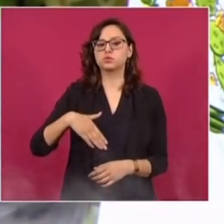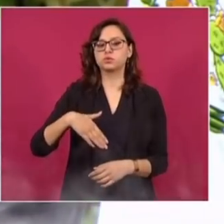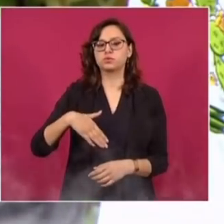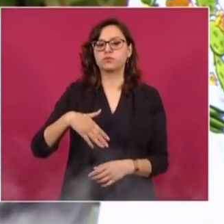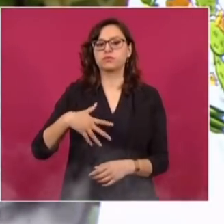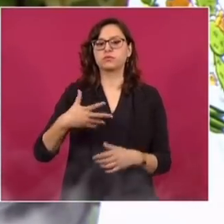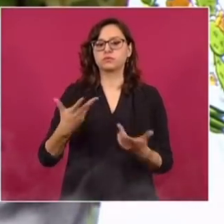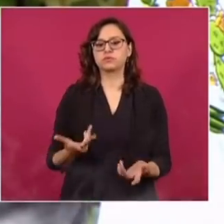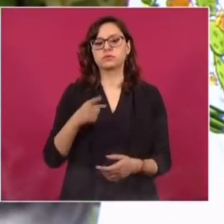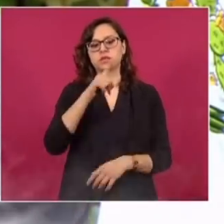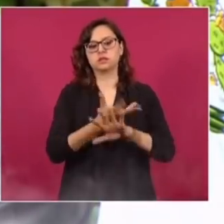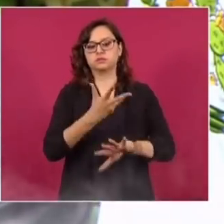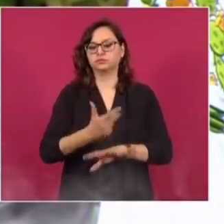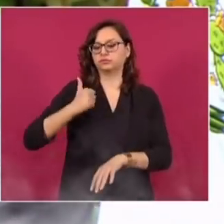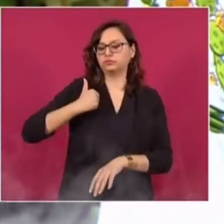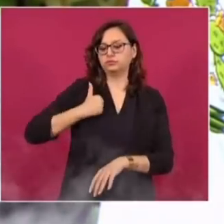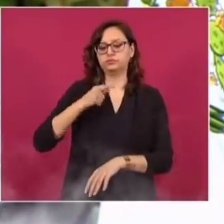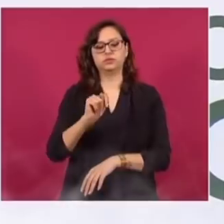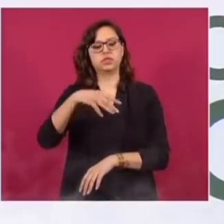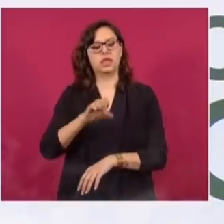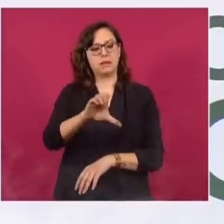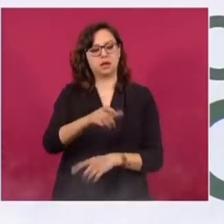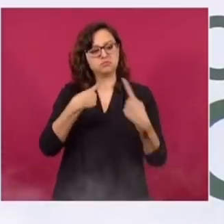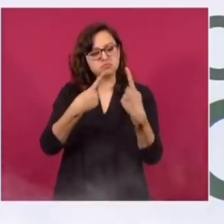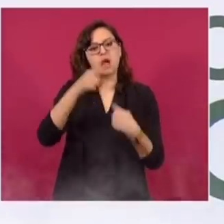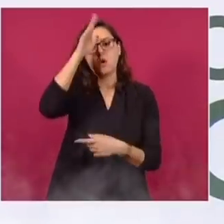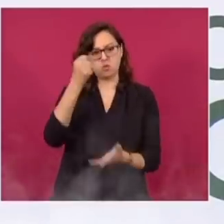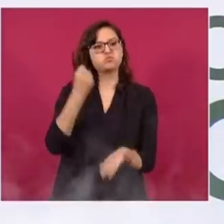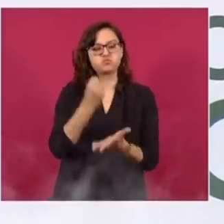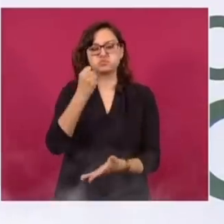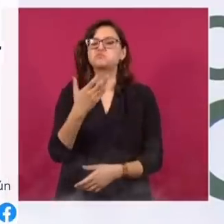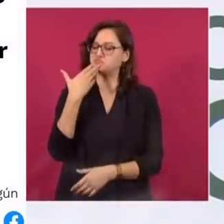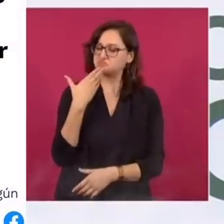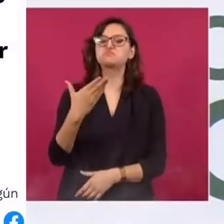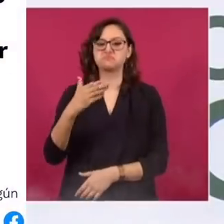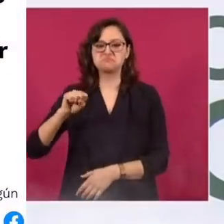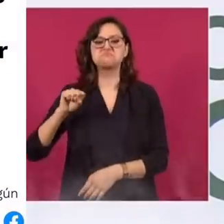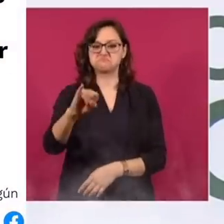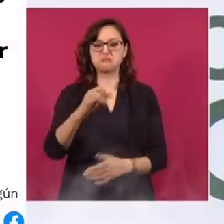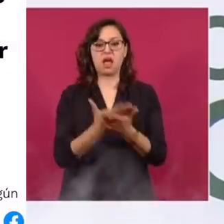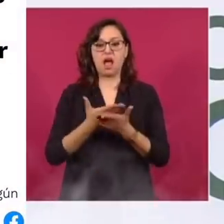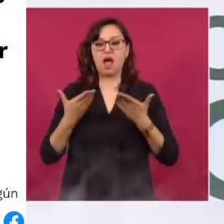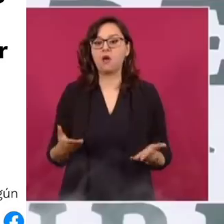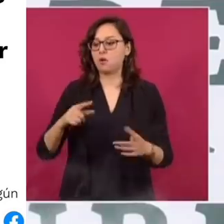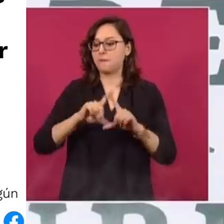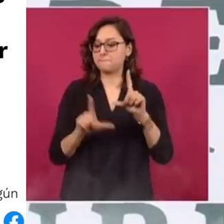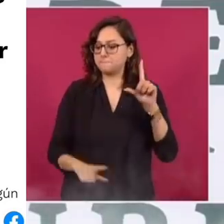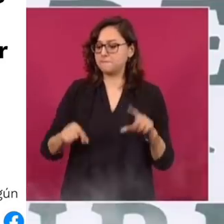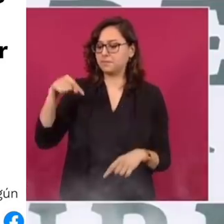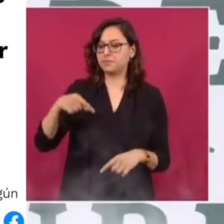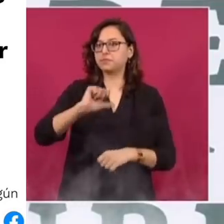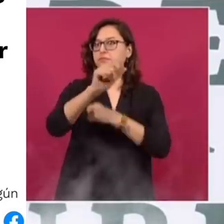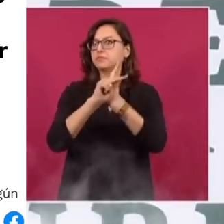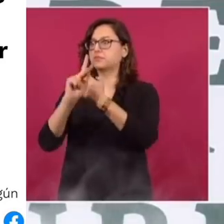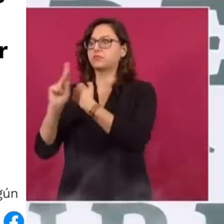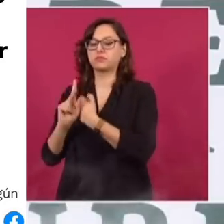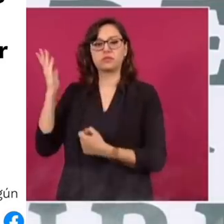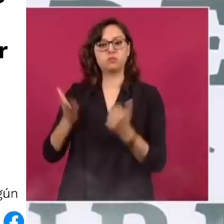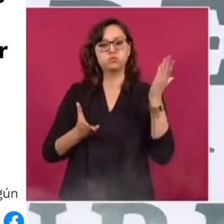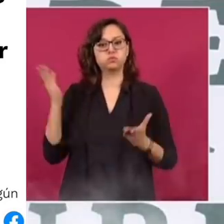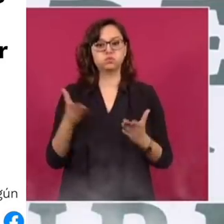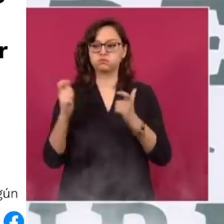renovado el tratado comercial con eeuu y canadá ahora méxico es uno de los países más atractivos del mundo para la inversión